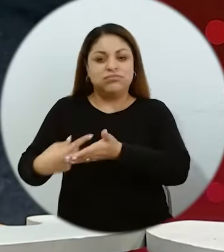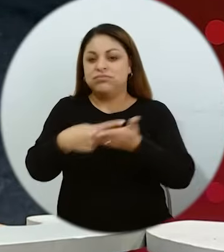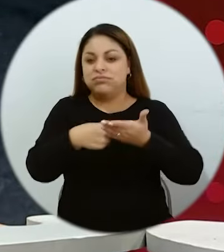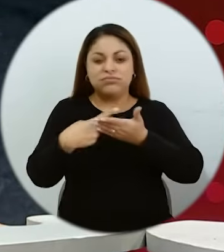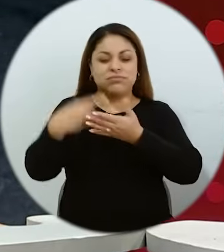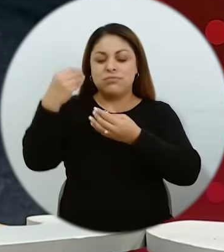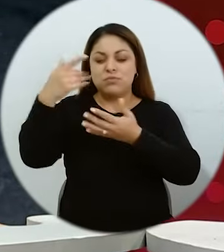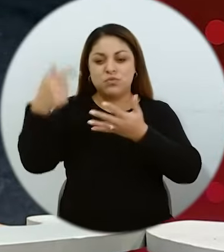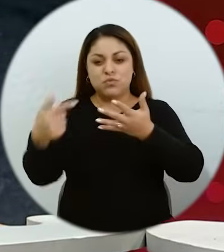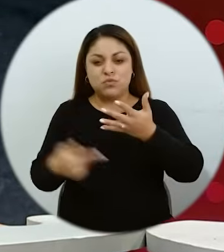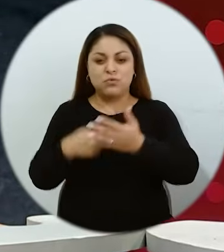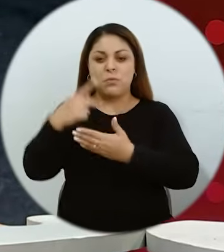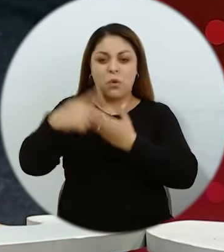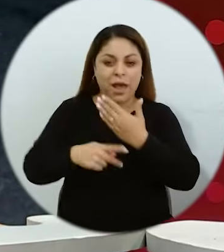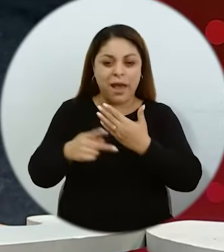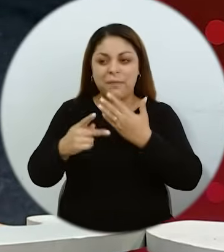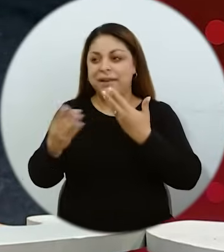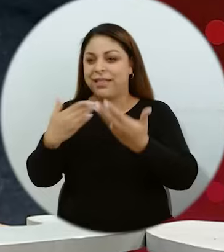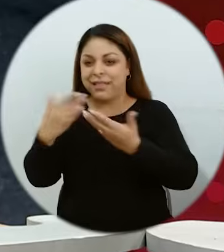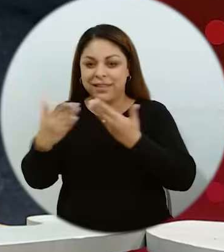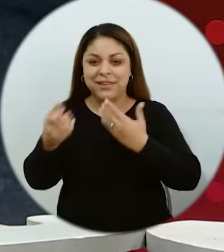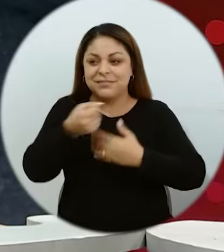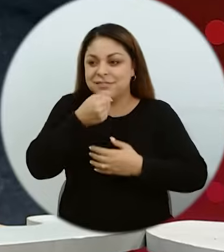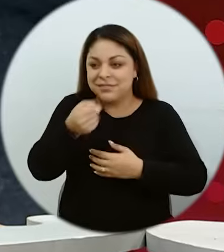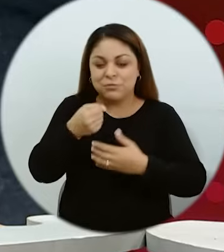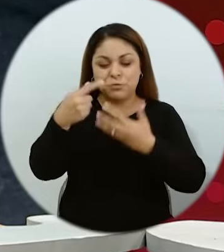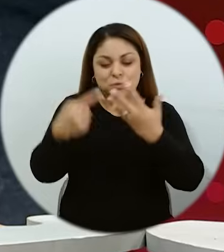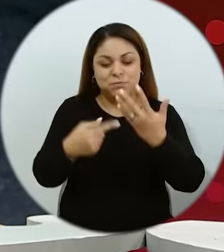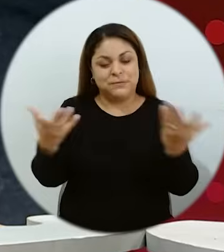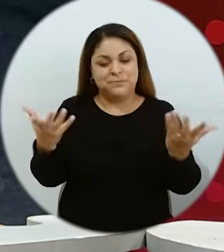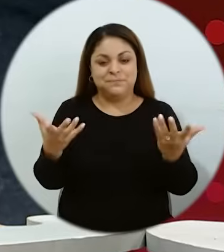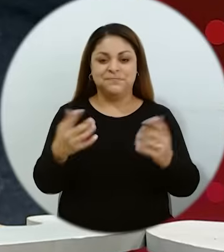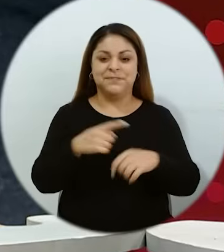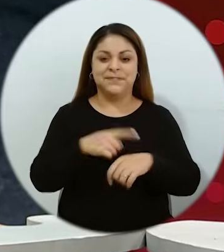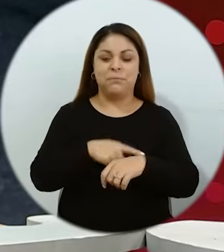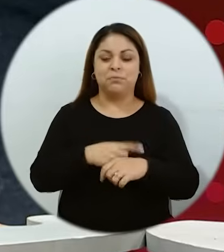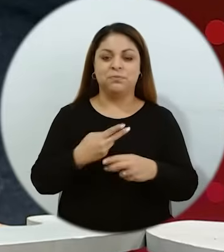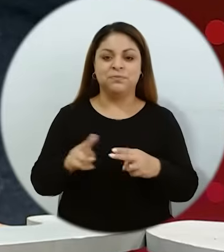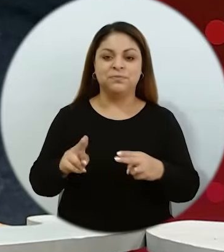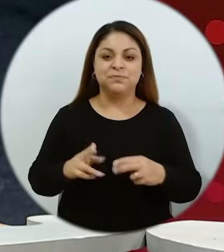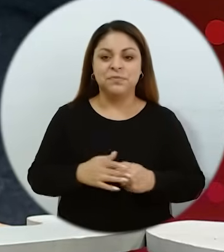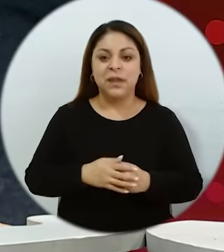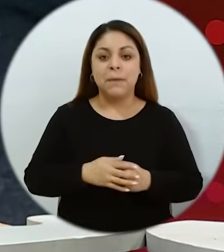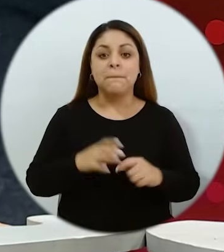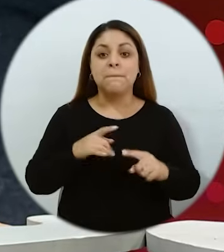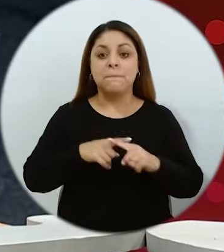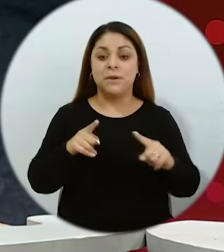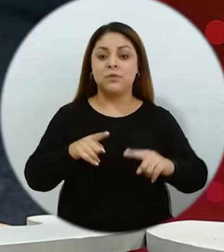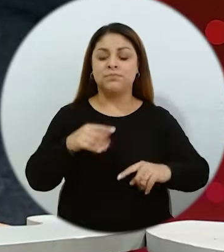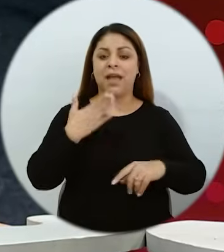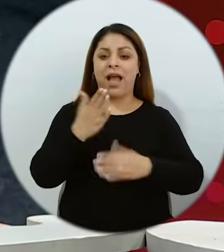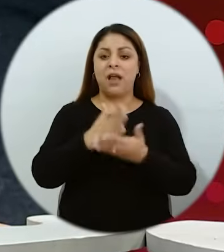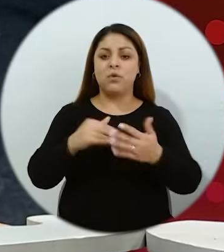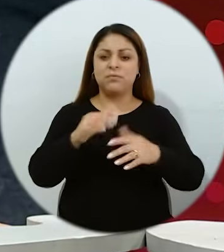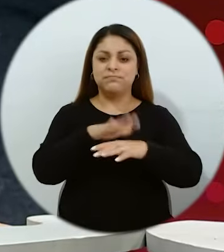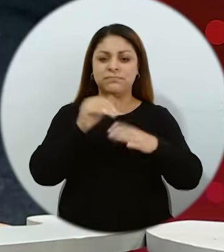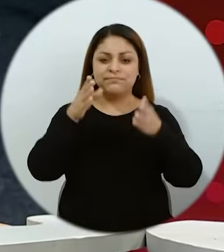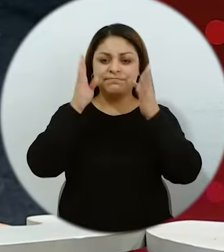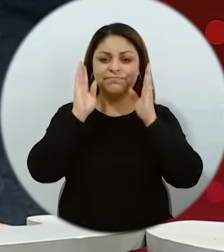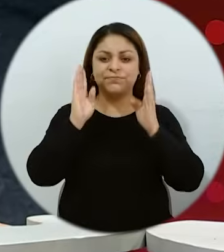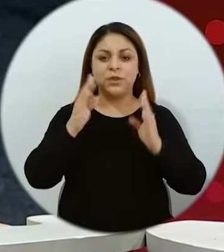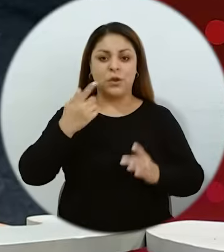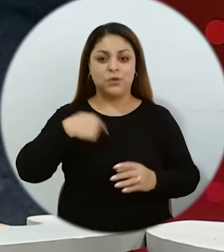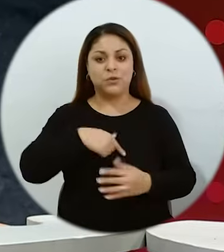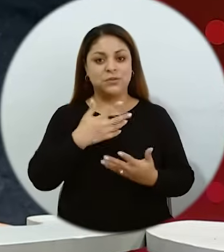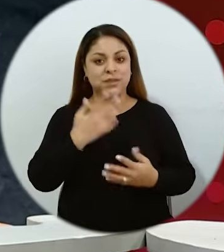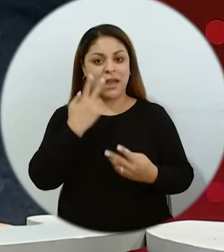de prensa y demás. Pero otro de los que llama la atención y de alguna forma todos y todas lo hemos